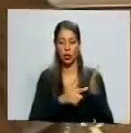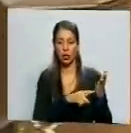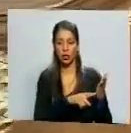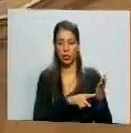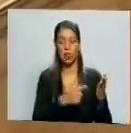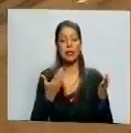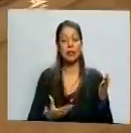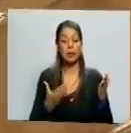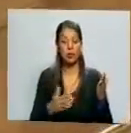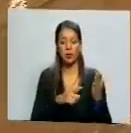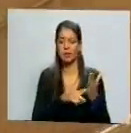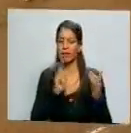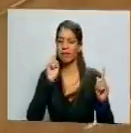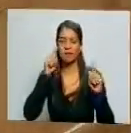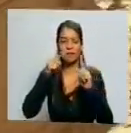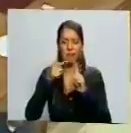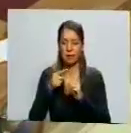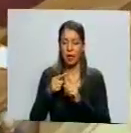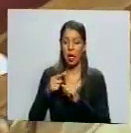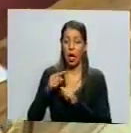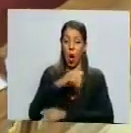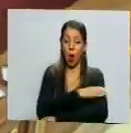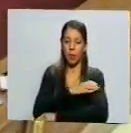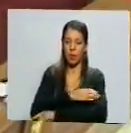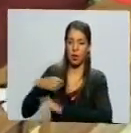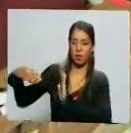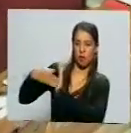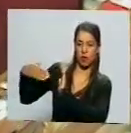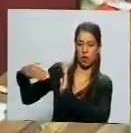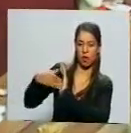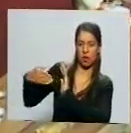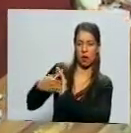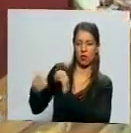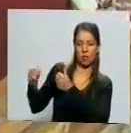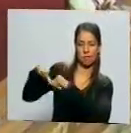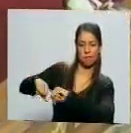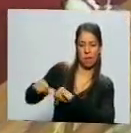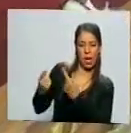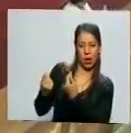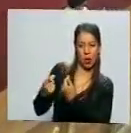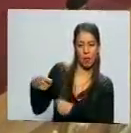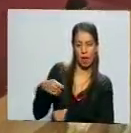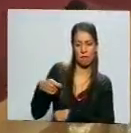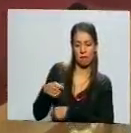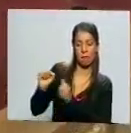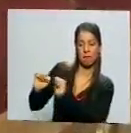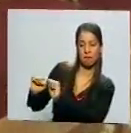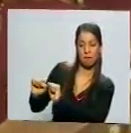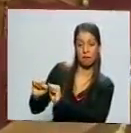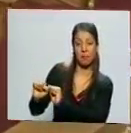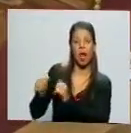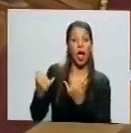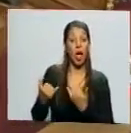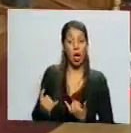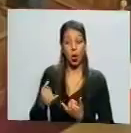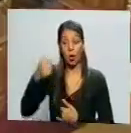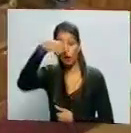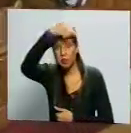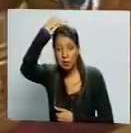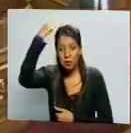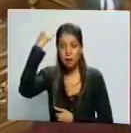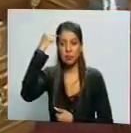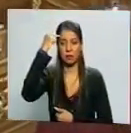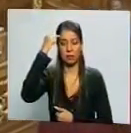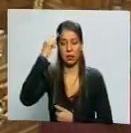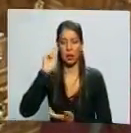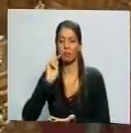tiene como fin contrarrestar la guerra económica estimulada por sectores adversos al gobierno nacional. Ahí está tomando posesión de su sitio,